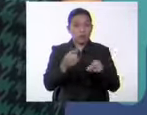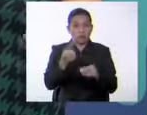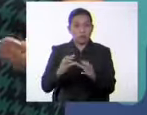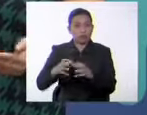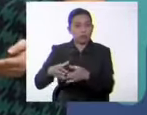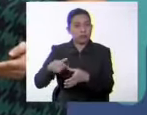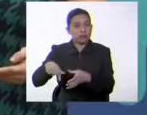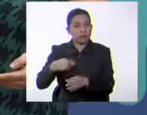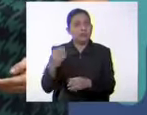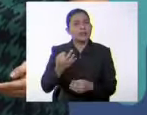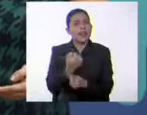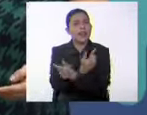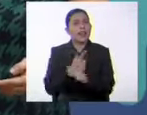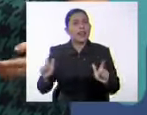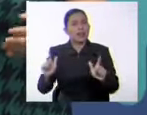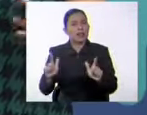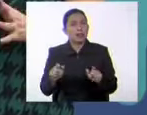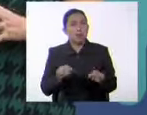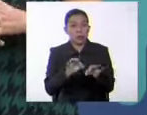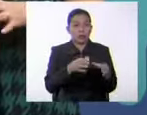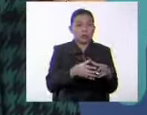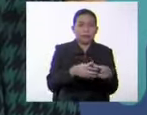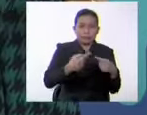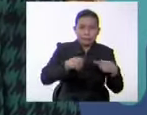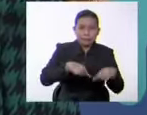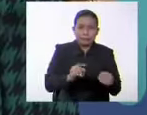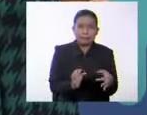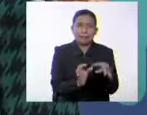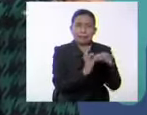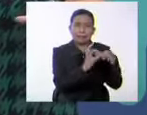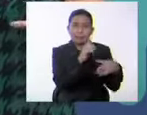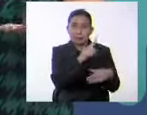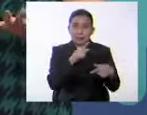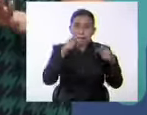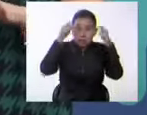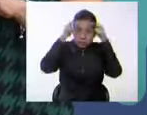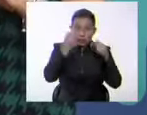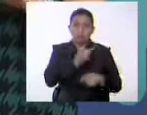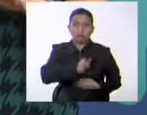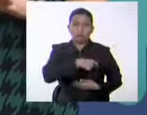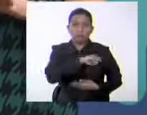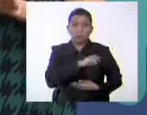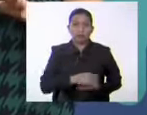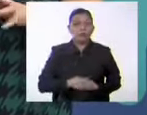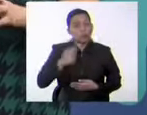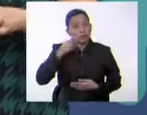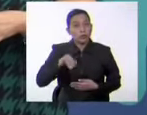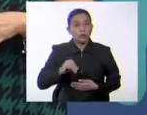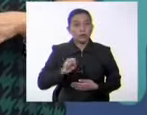conservadores querían seguir anexados. De hecho, José Matías Delgado con uno de